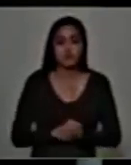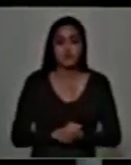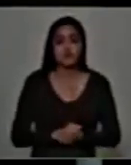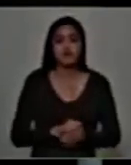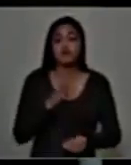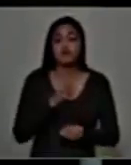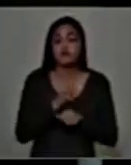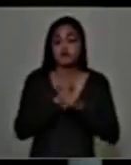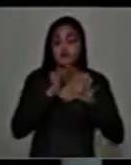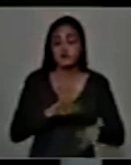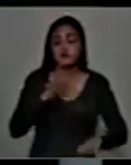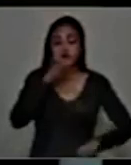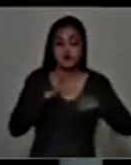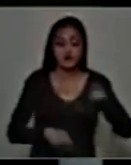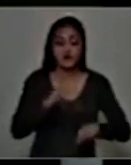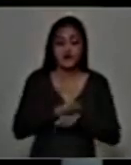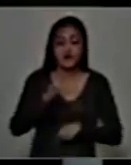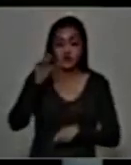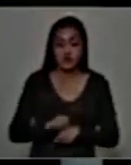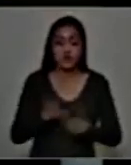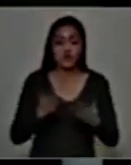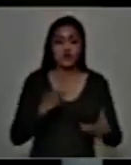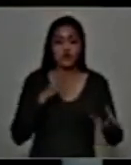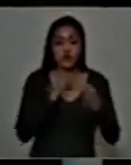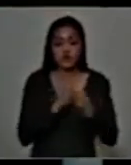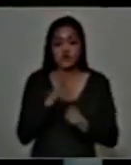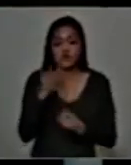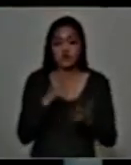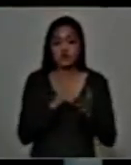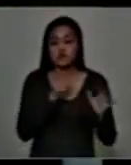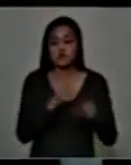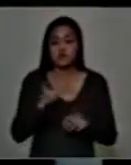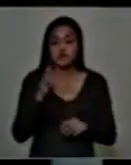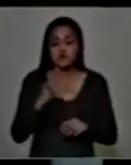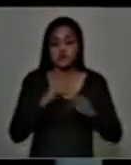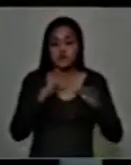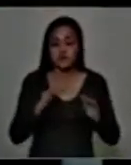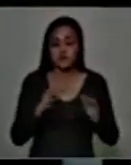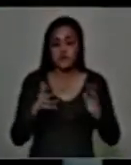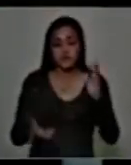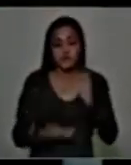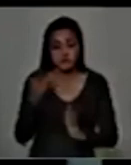inmediatamente, pero mientras tanto se hicieron unos trabajos para